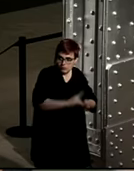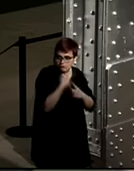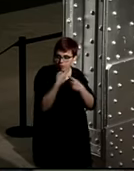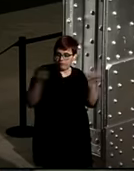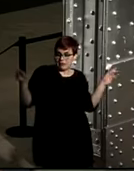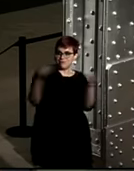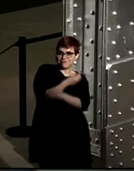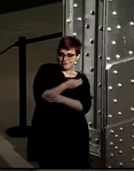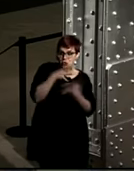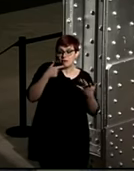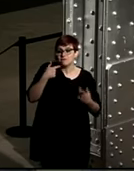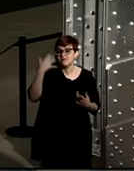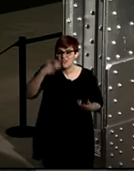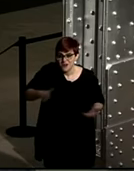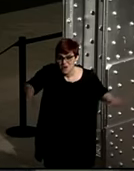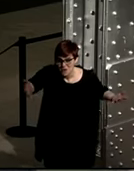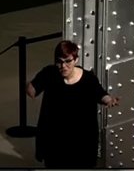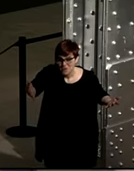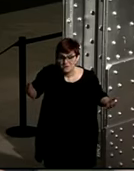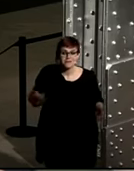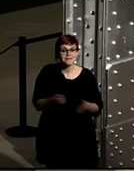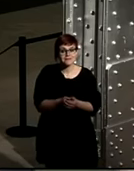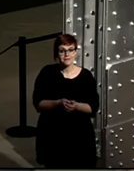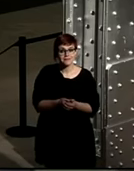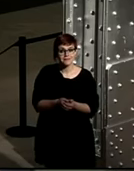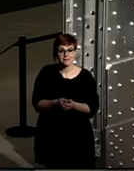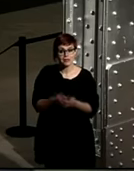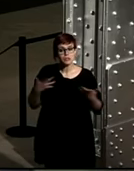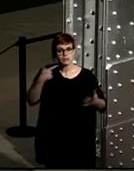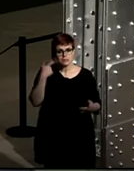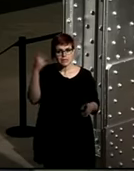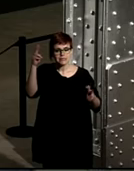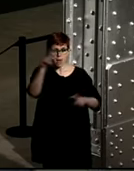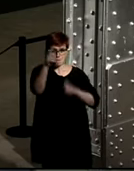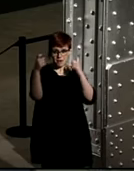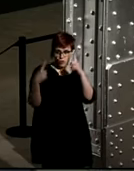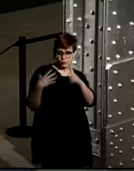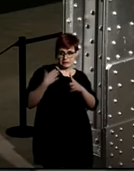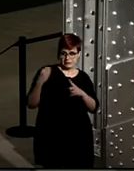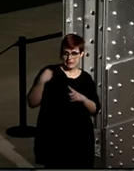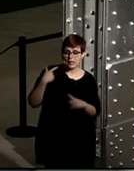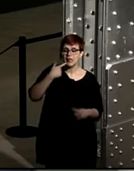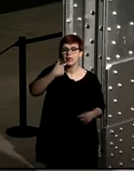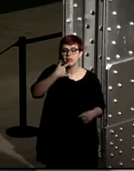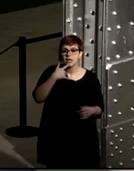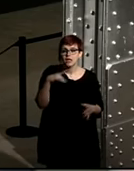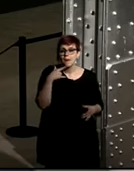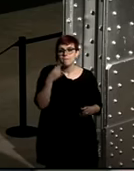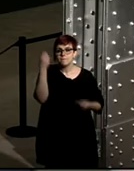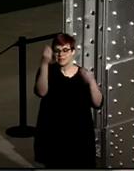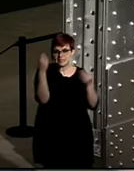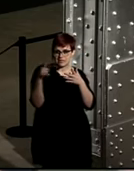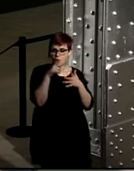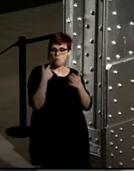poco extraña, ¿no? Entonces, no sé, y referente a la pregunta esta que decías, que si pensamos en lo que